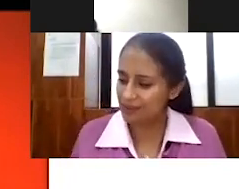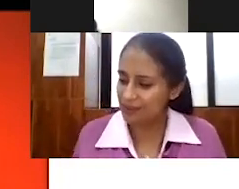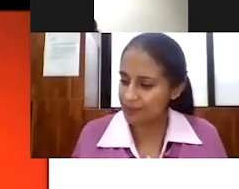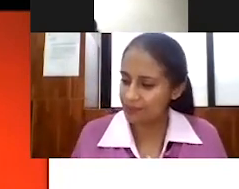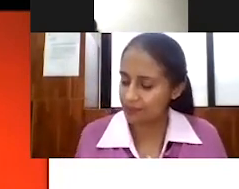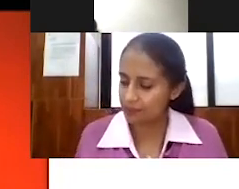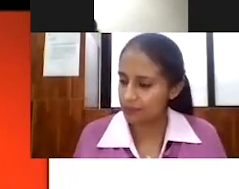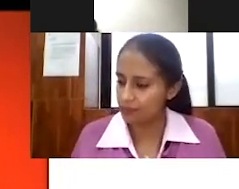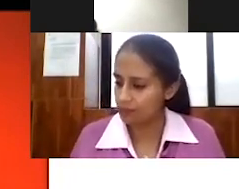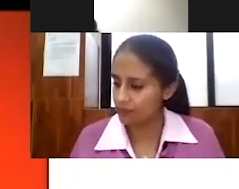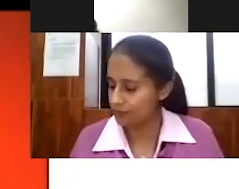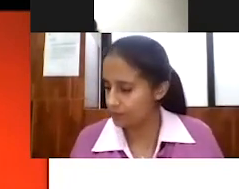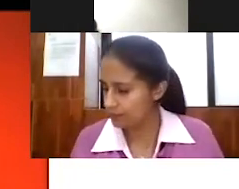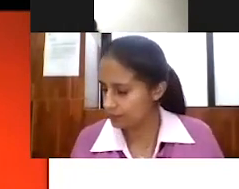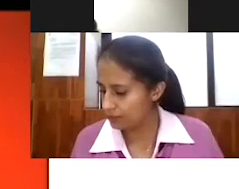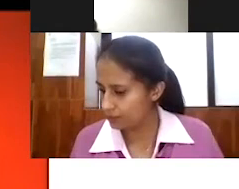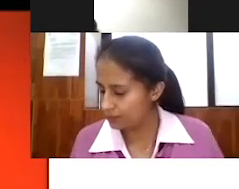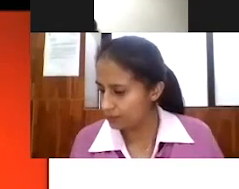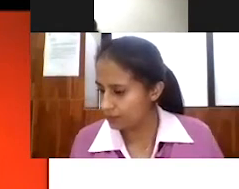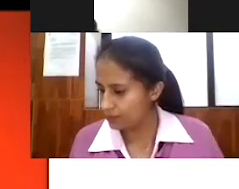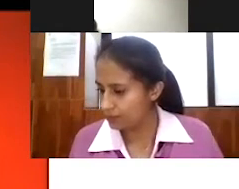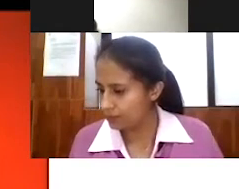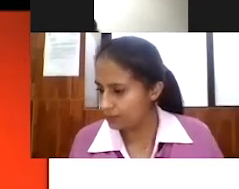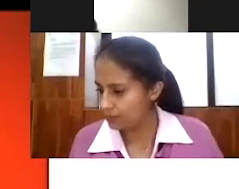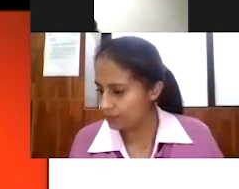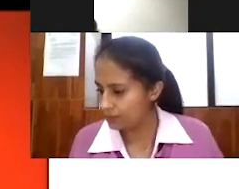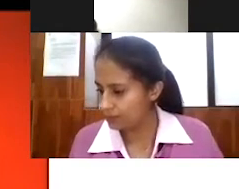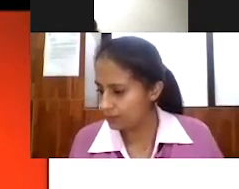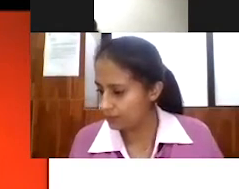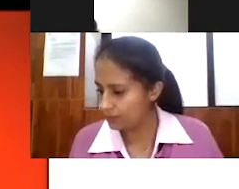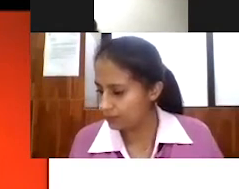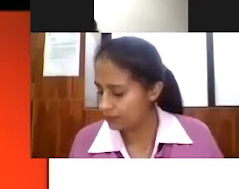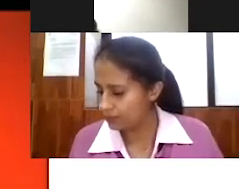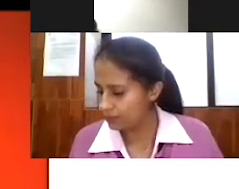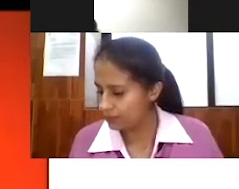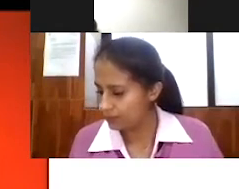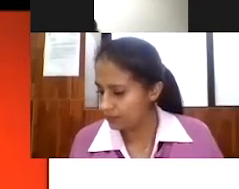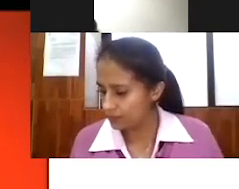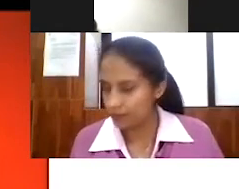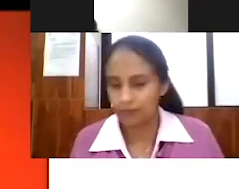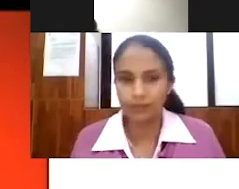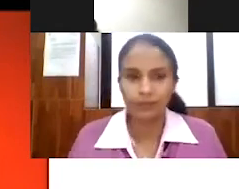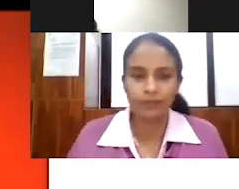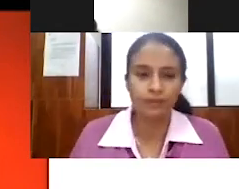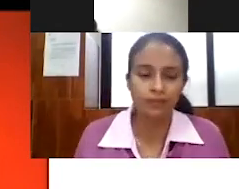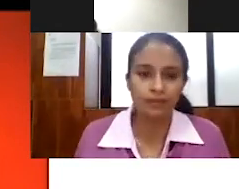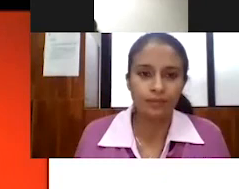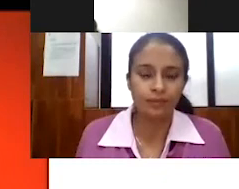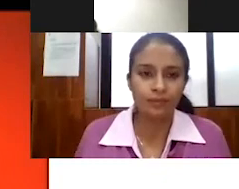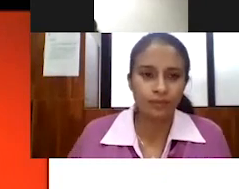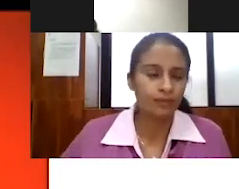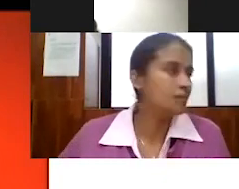A lo mejor podría ser que cuando se está haciendo la compresión no sean los 5 centímetros, no me acuerdo cuánto